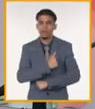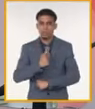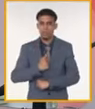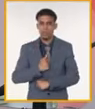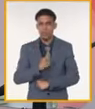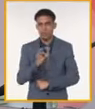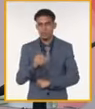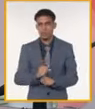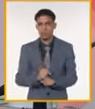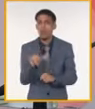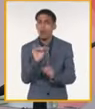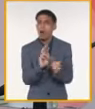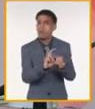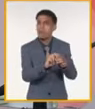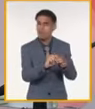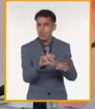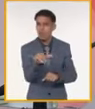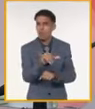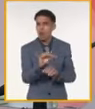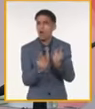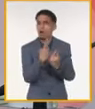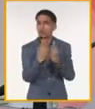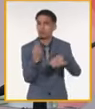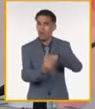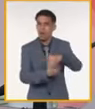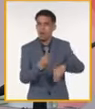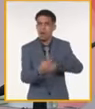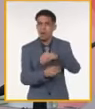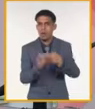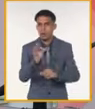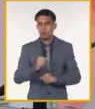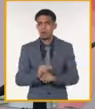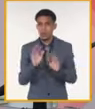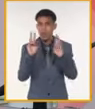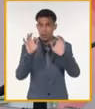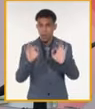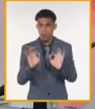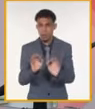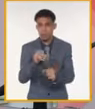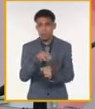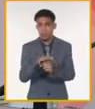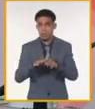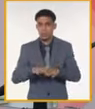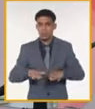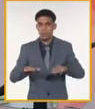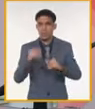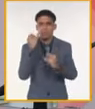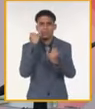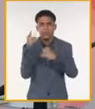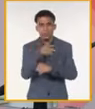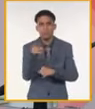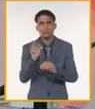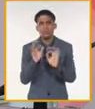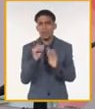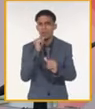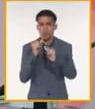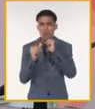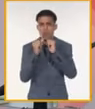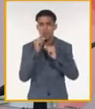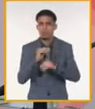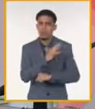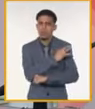las micro medianas y pequeñas empresas en el país de ese tema vamos a hablar sé que les interesa muchos así que están